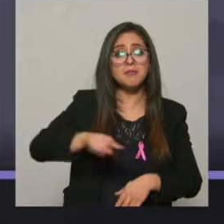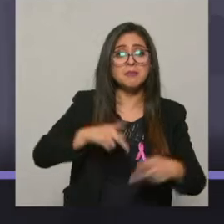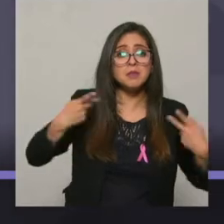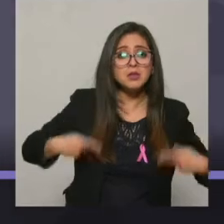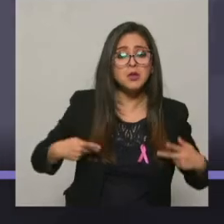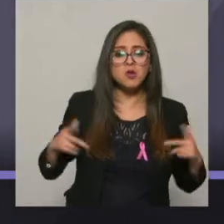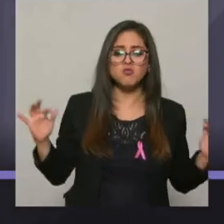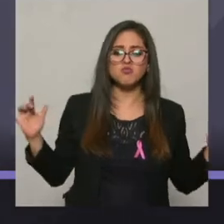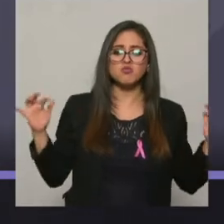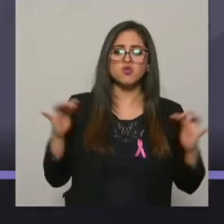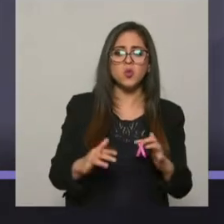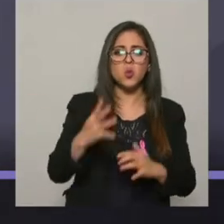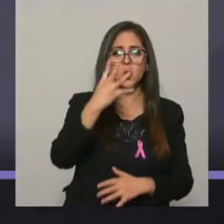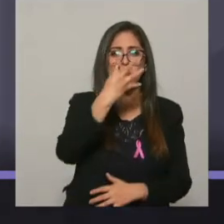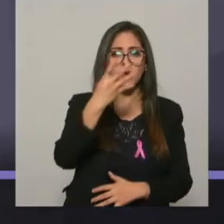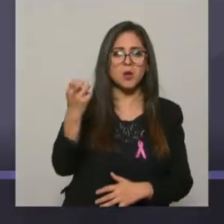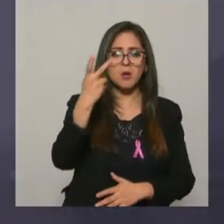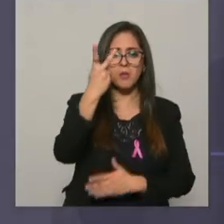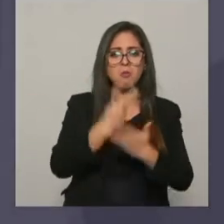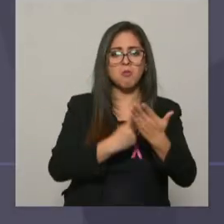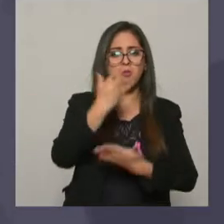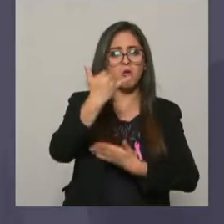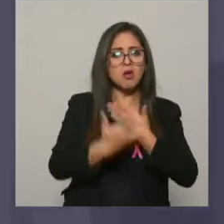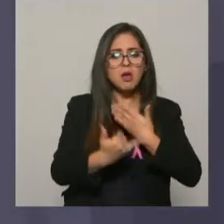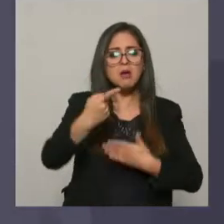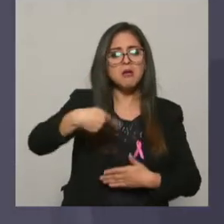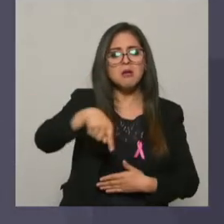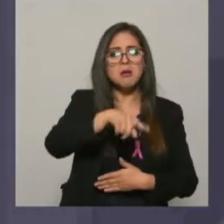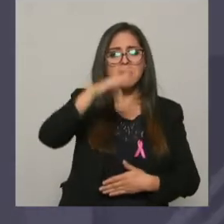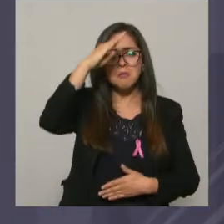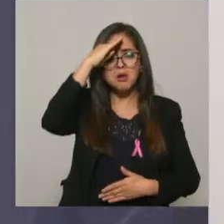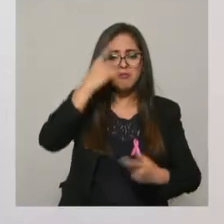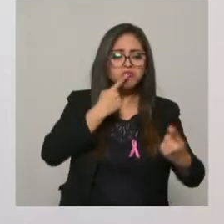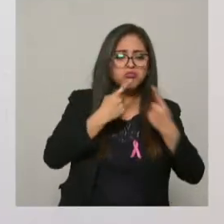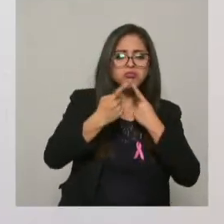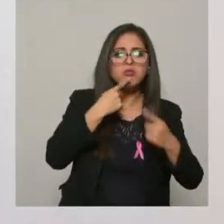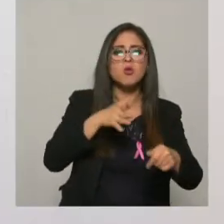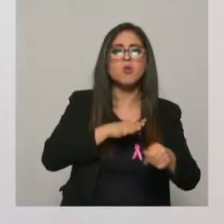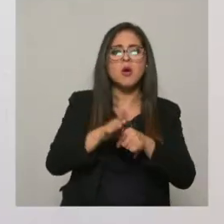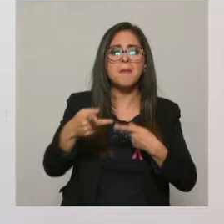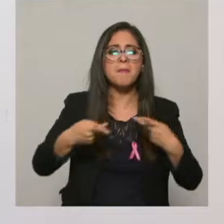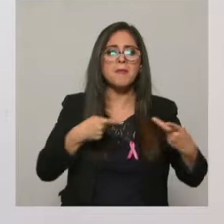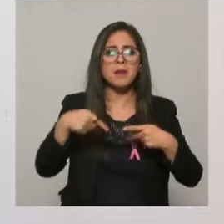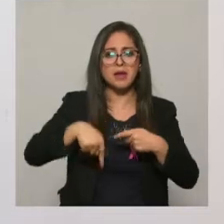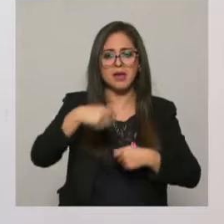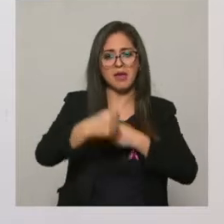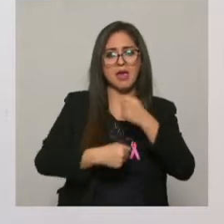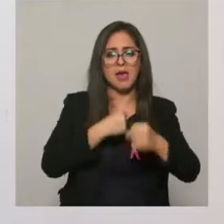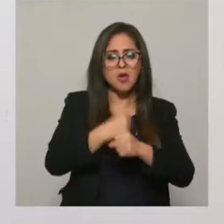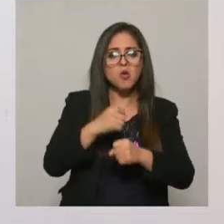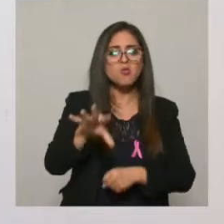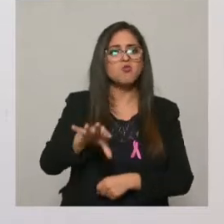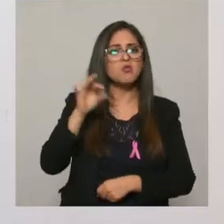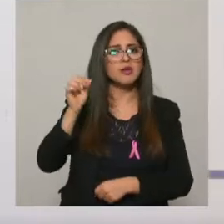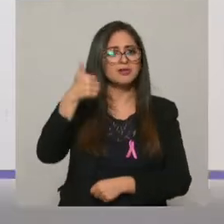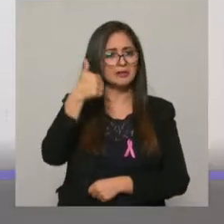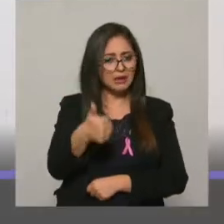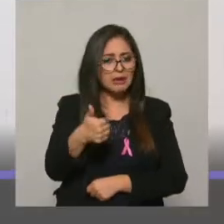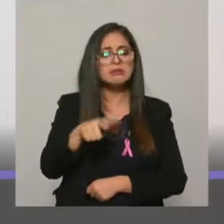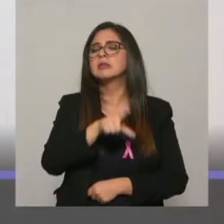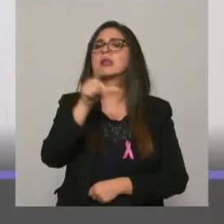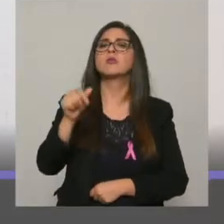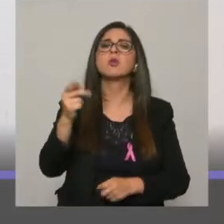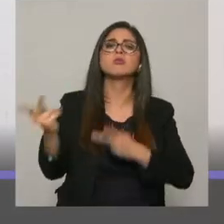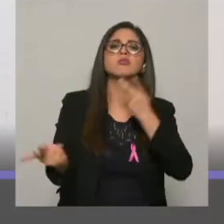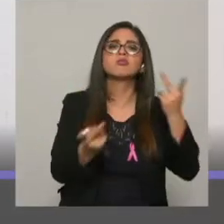llegaron más de 400 proyectos para definir la ofrenda de este año, Se seleccionaron 6 y por medio de una